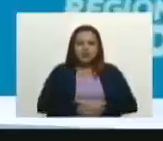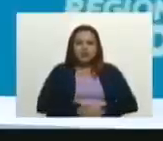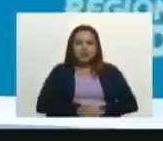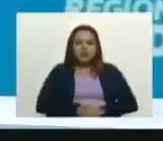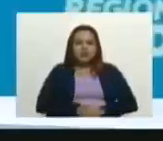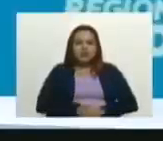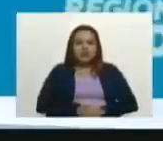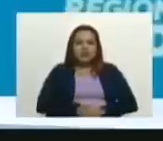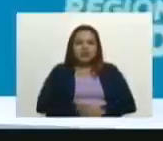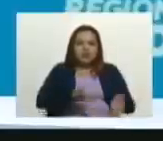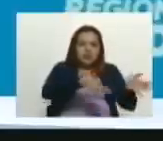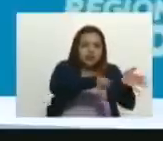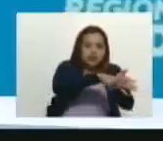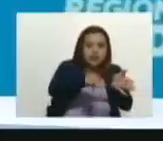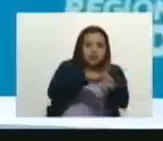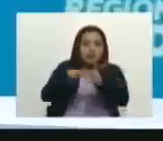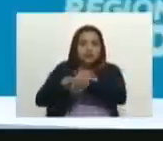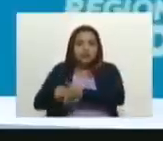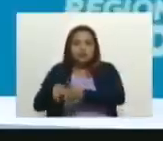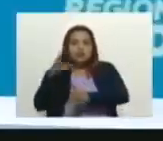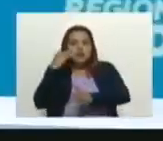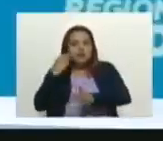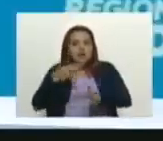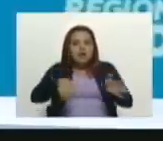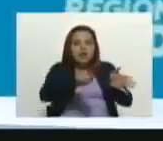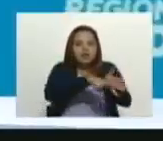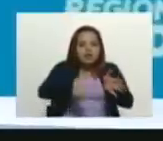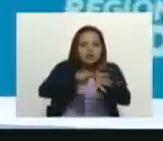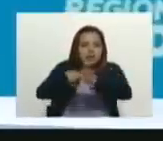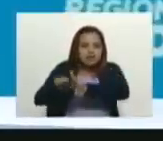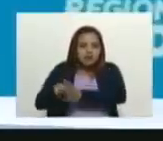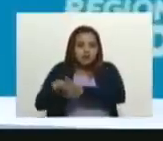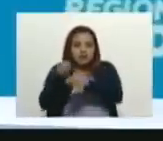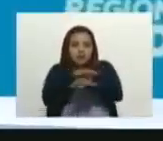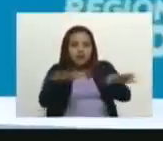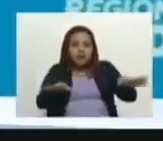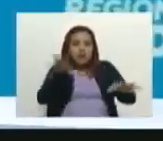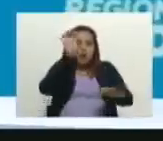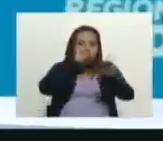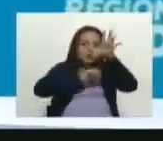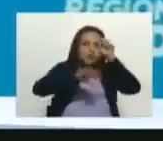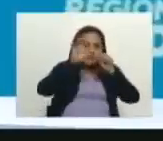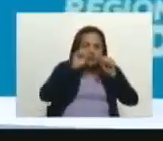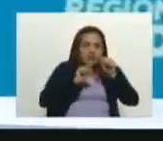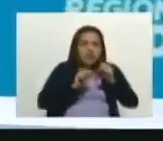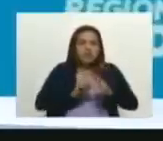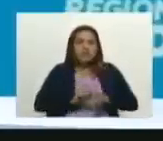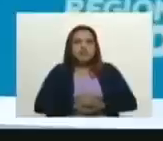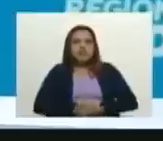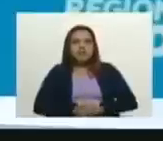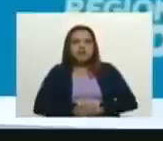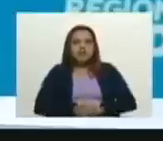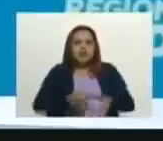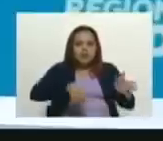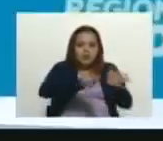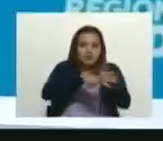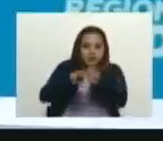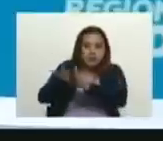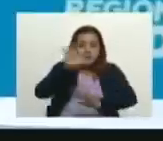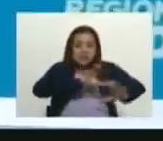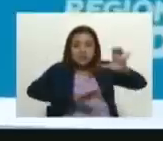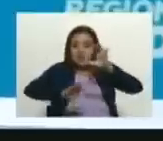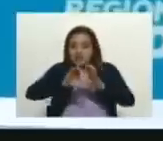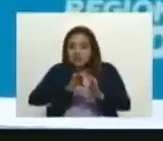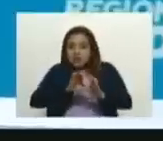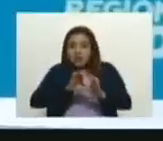Multiplicar la experiencia, multiplicar el conocimiento, multiplicar la ciencia